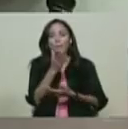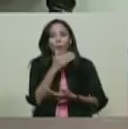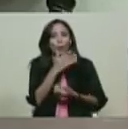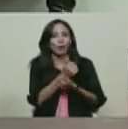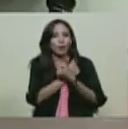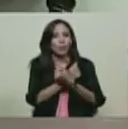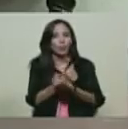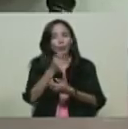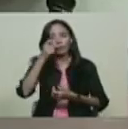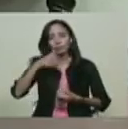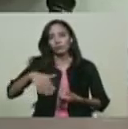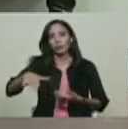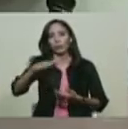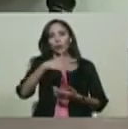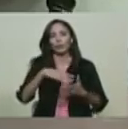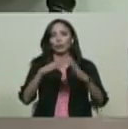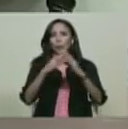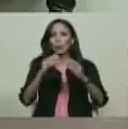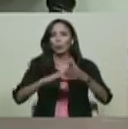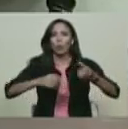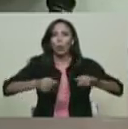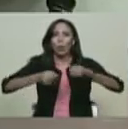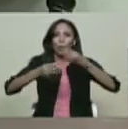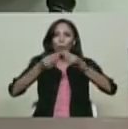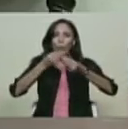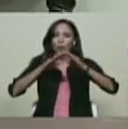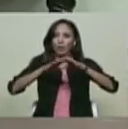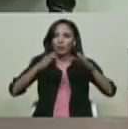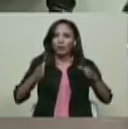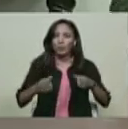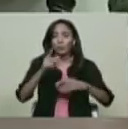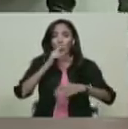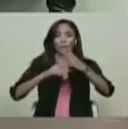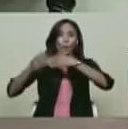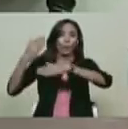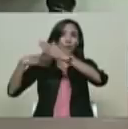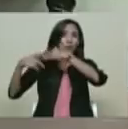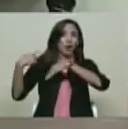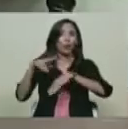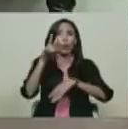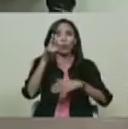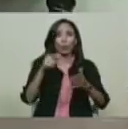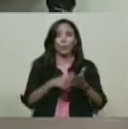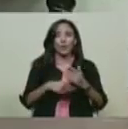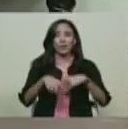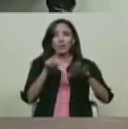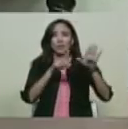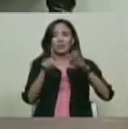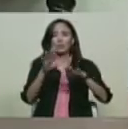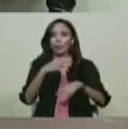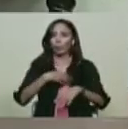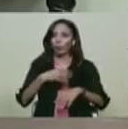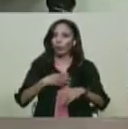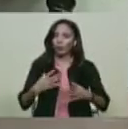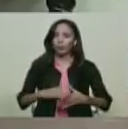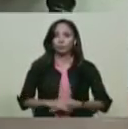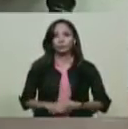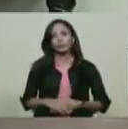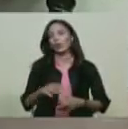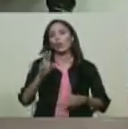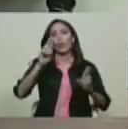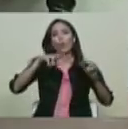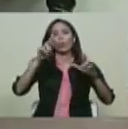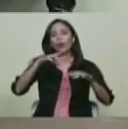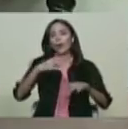Si ellos hubieran podido, destruyen los CLAP. Fue lo que intentaron hacer en el año 2016. No los dejé. No pudieron, ni podrán jamás.